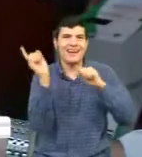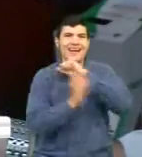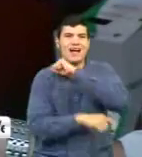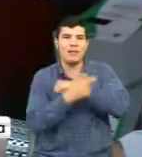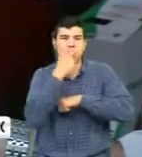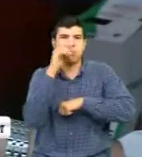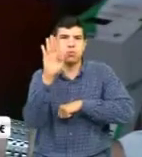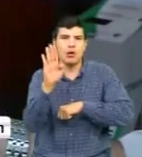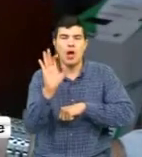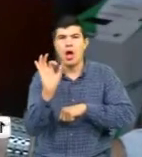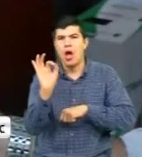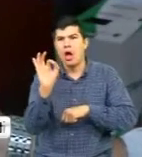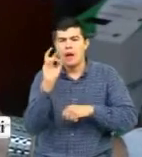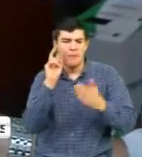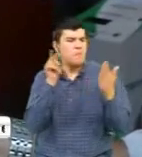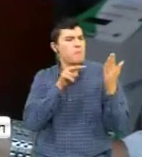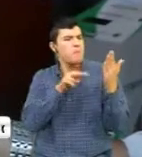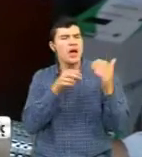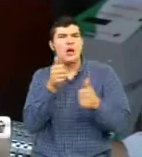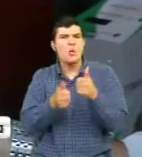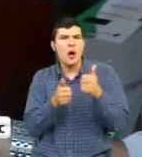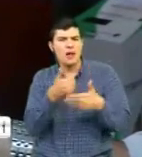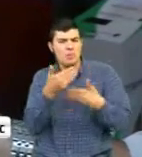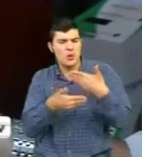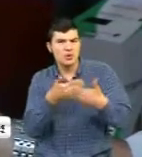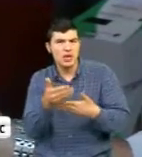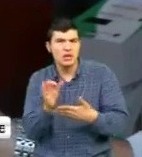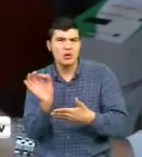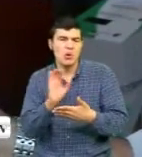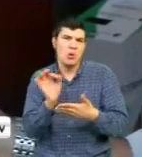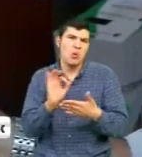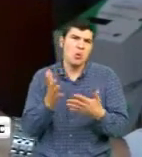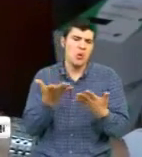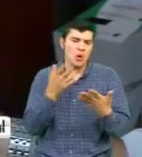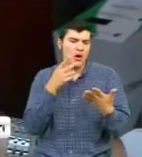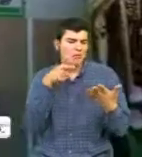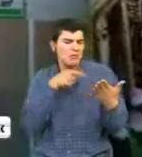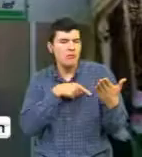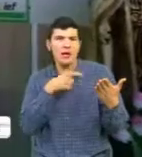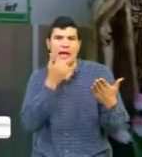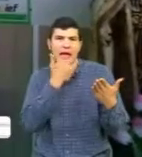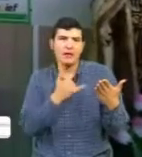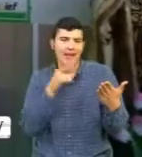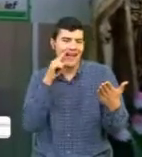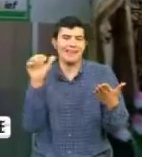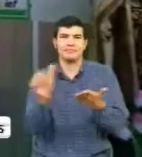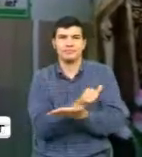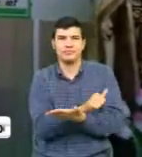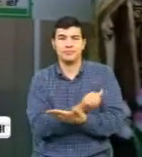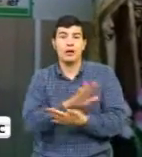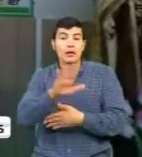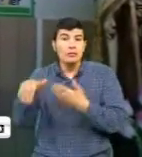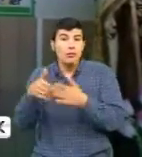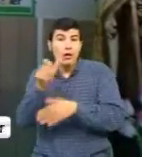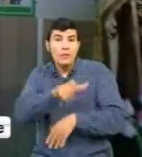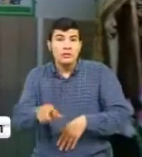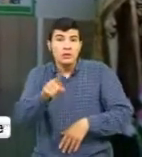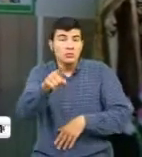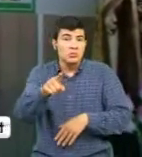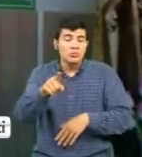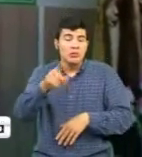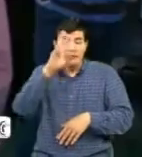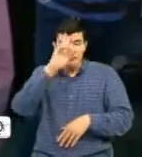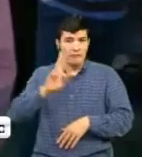o durante el procedimiento y el proceso en que ese fallo toda persona que considera vulnerados sus derechos